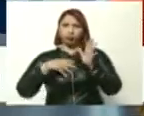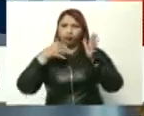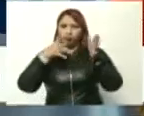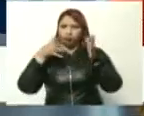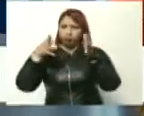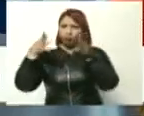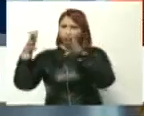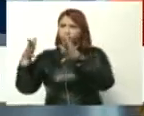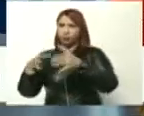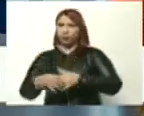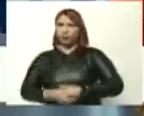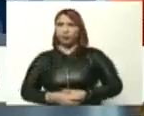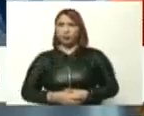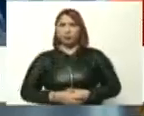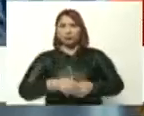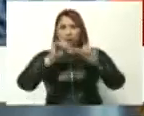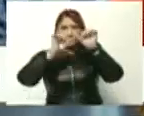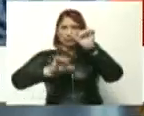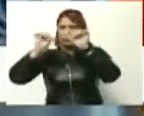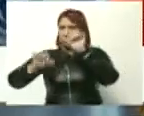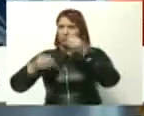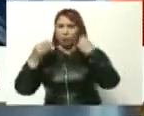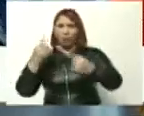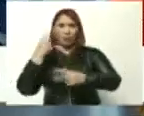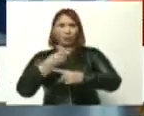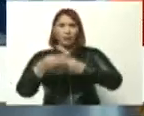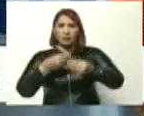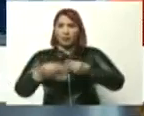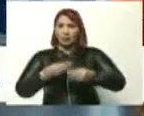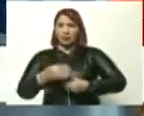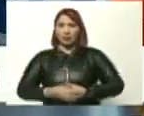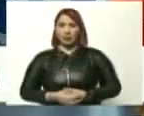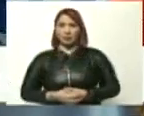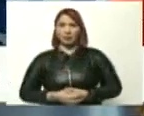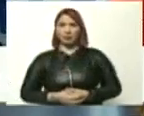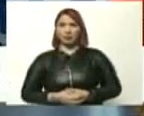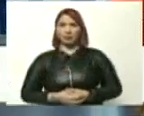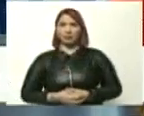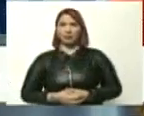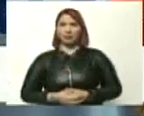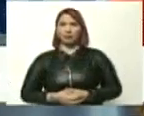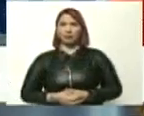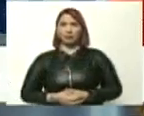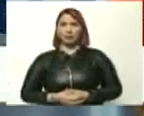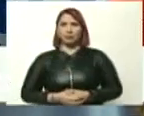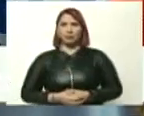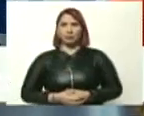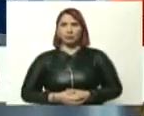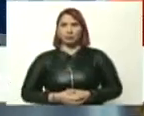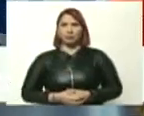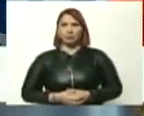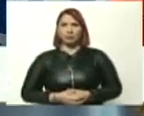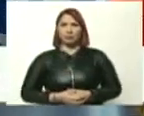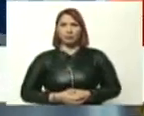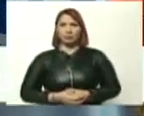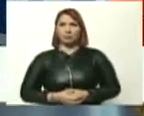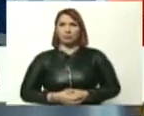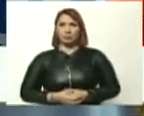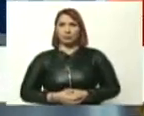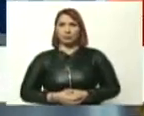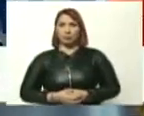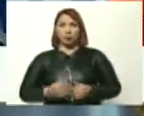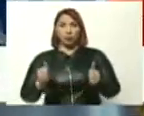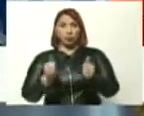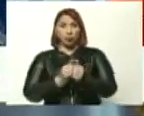hemos detallado cómo deben hacerse esas apelaciones, incluso con el